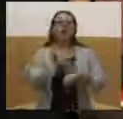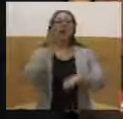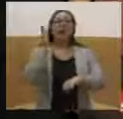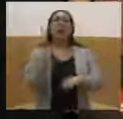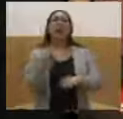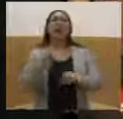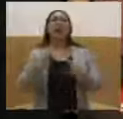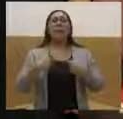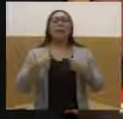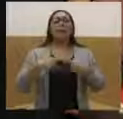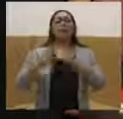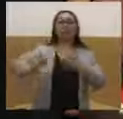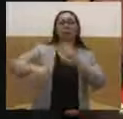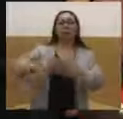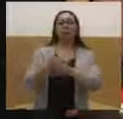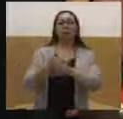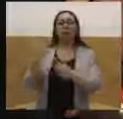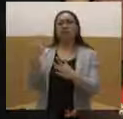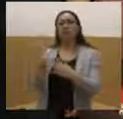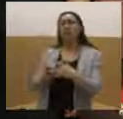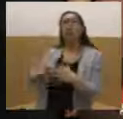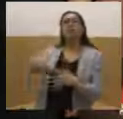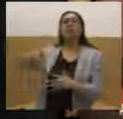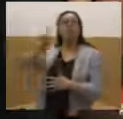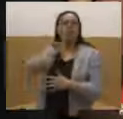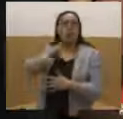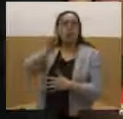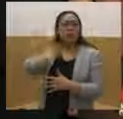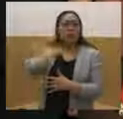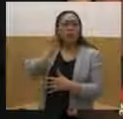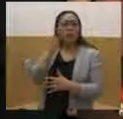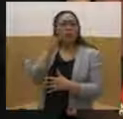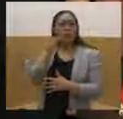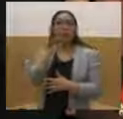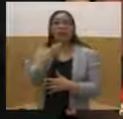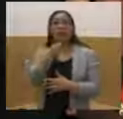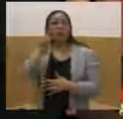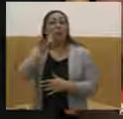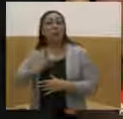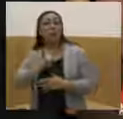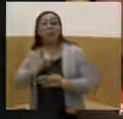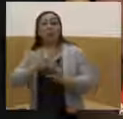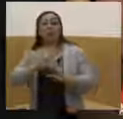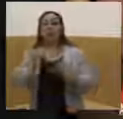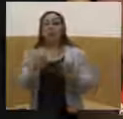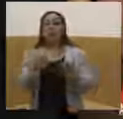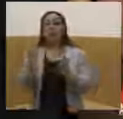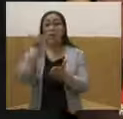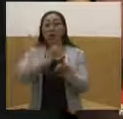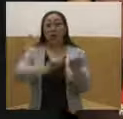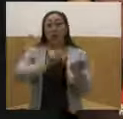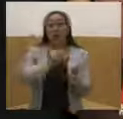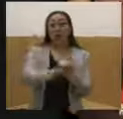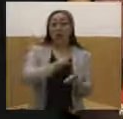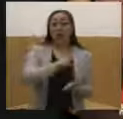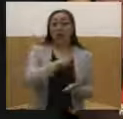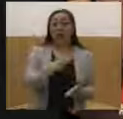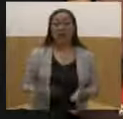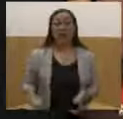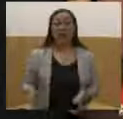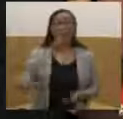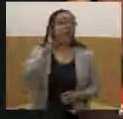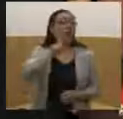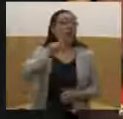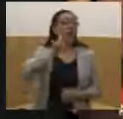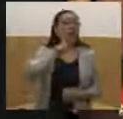Penal Federal, así como las razones de género en el Código y en la Ley General de Acceso de las Mujeres a